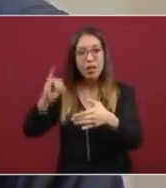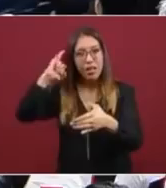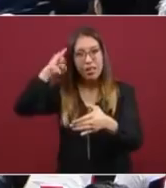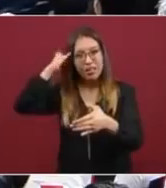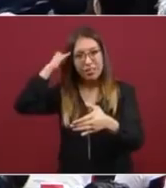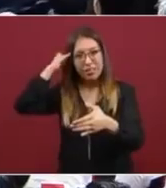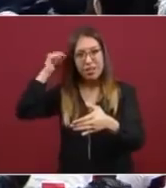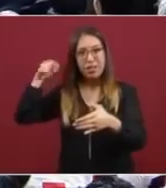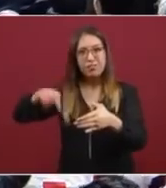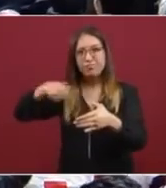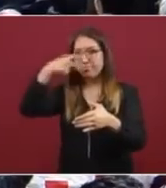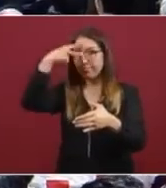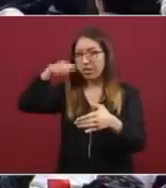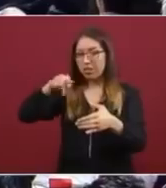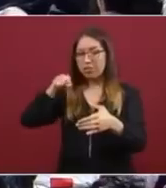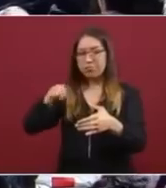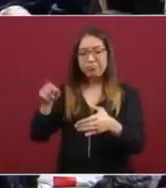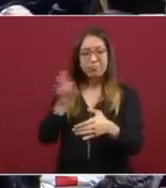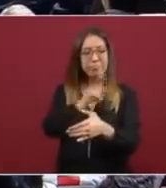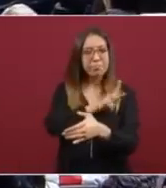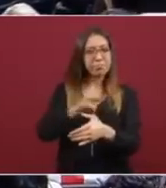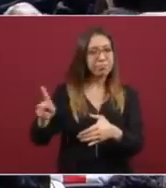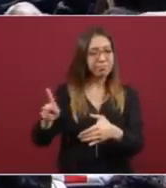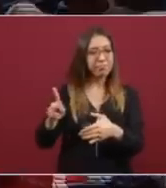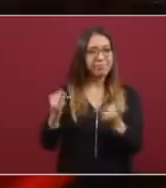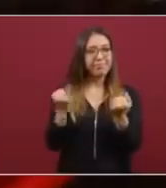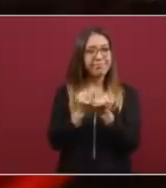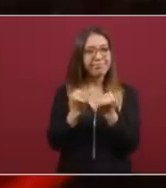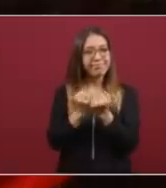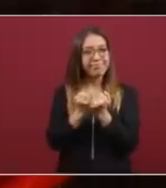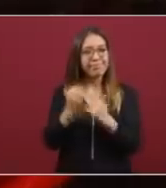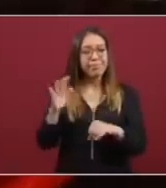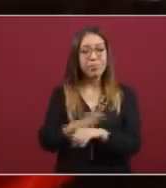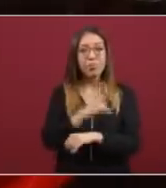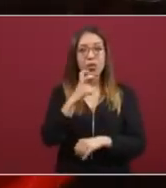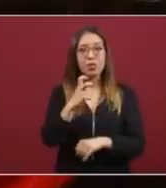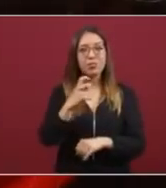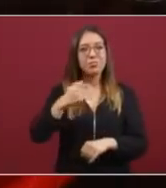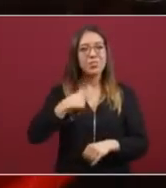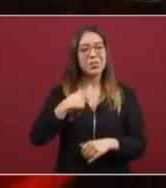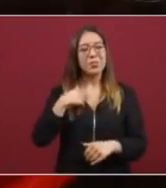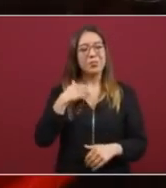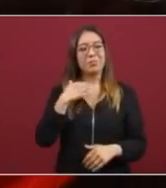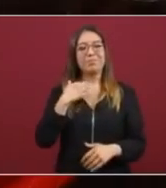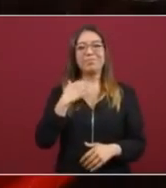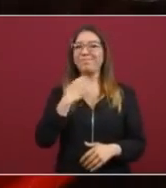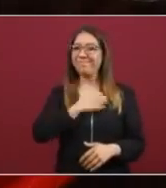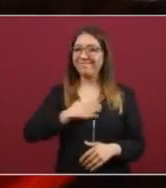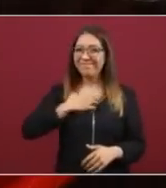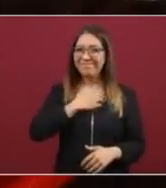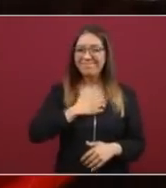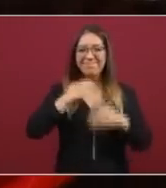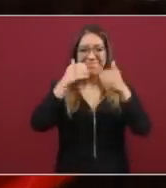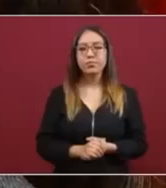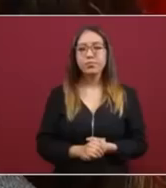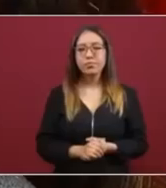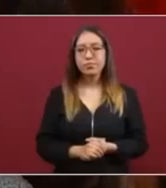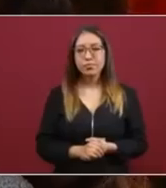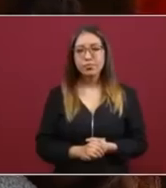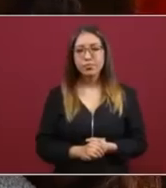México. El presidente de México invitó a los directivos y trabajadores a unirse a la colecta nacional de la Cruz